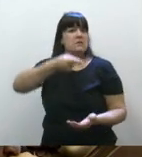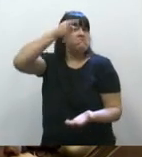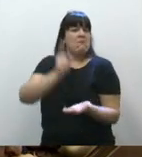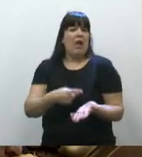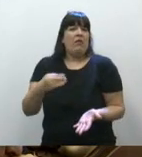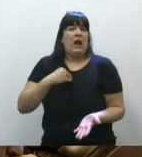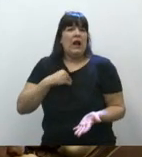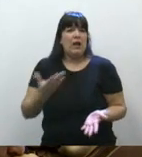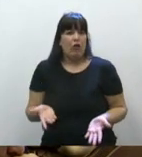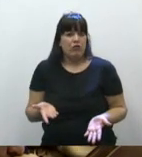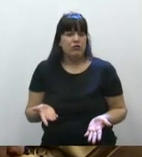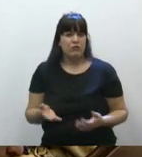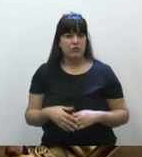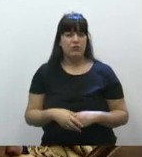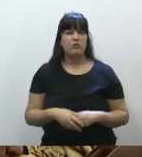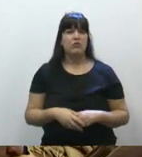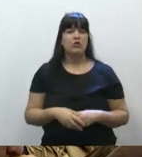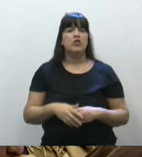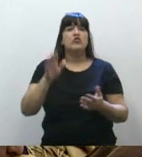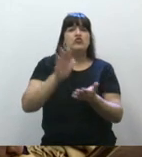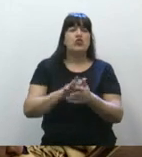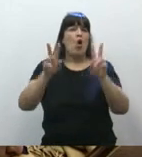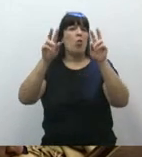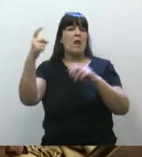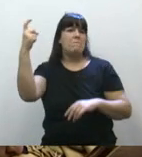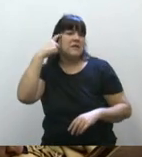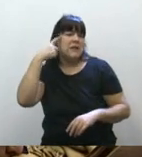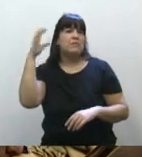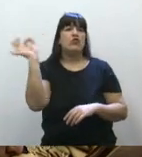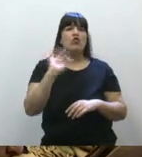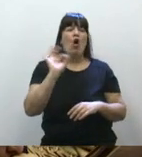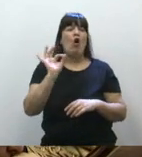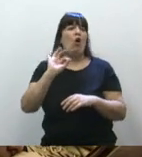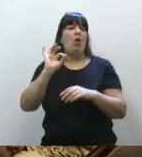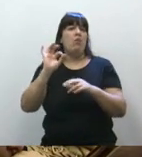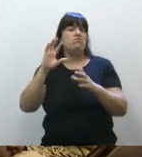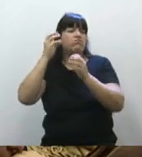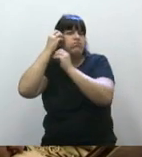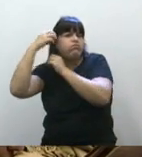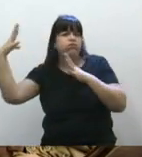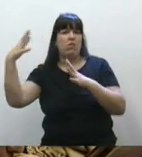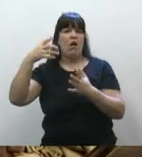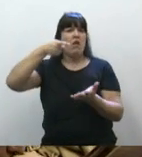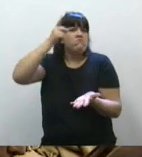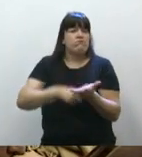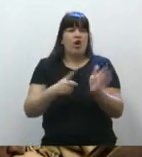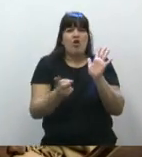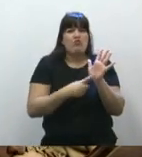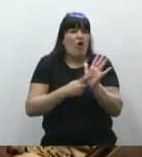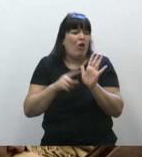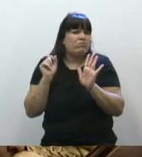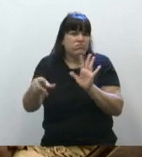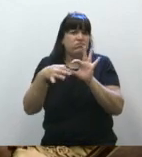estado el pensamiento de la visión religiosa sobre normas que son de naturaleza civil